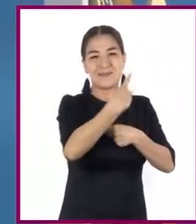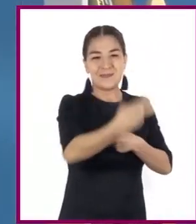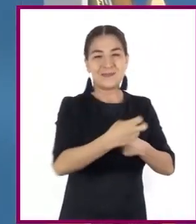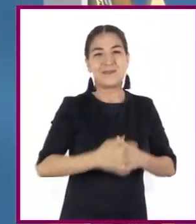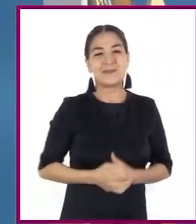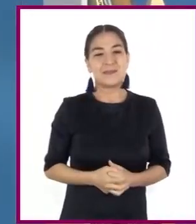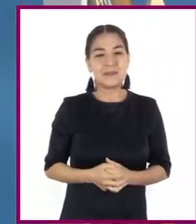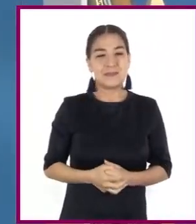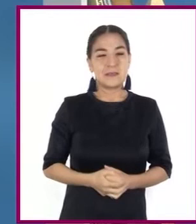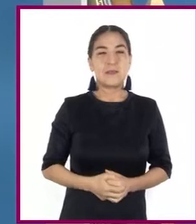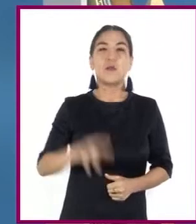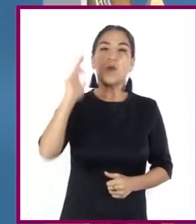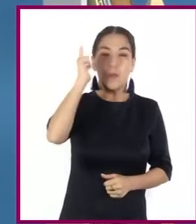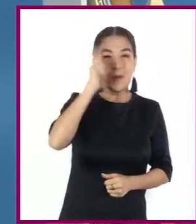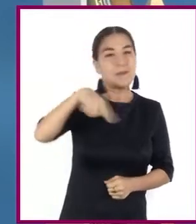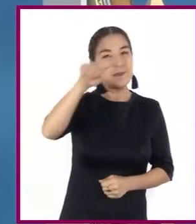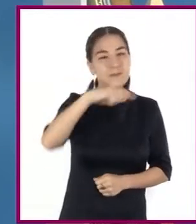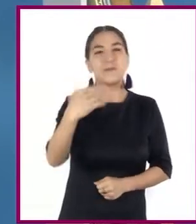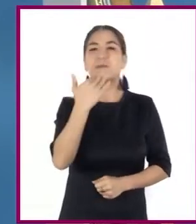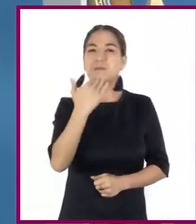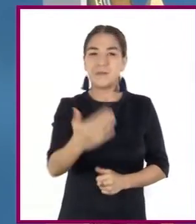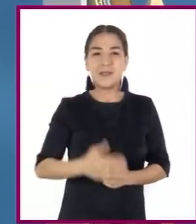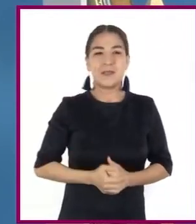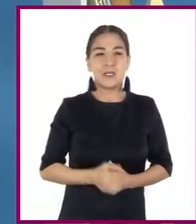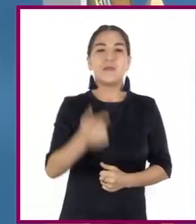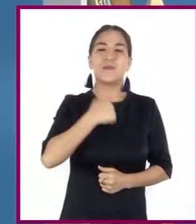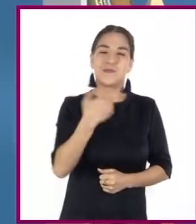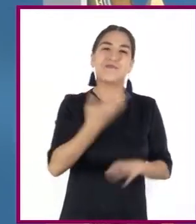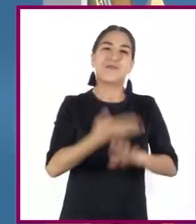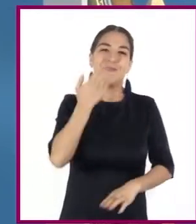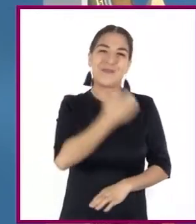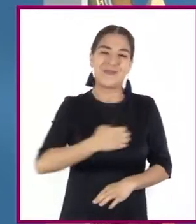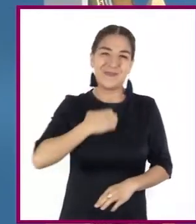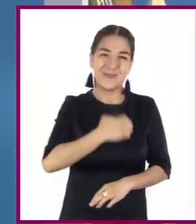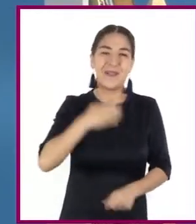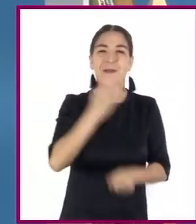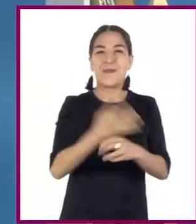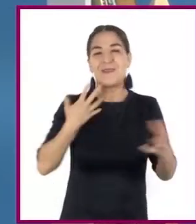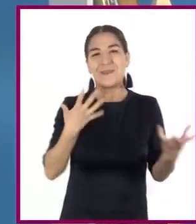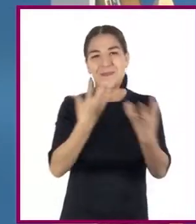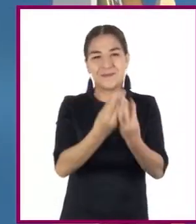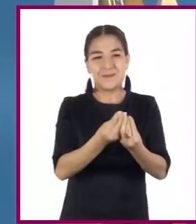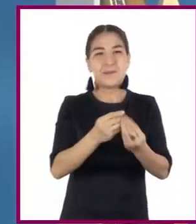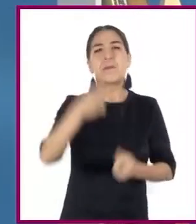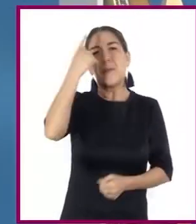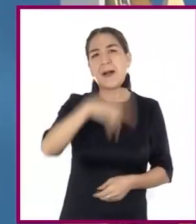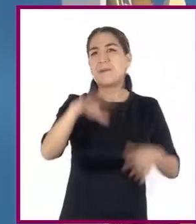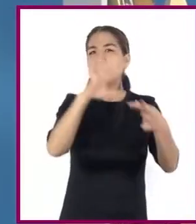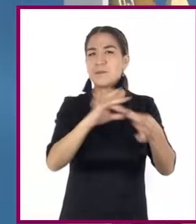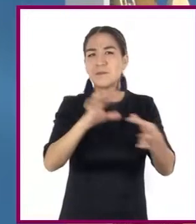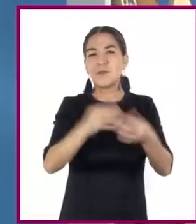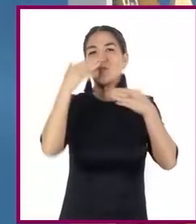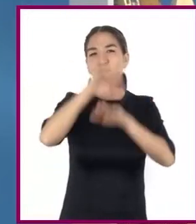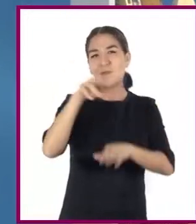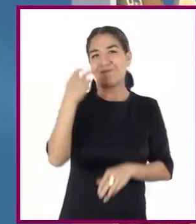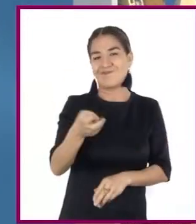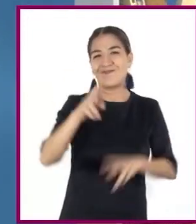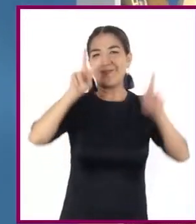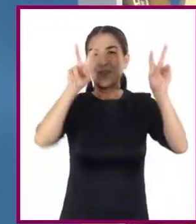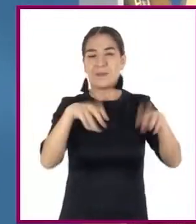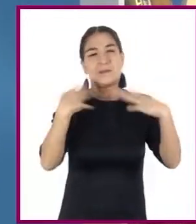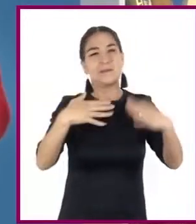Nayeli. Espero que se encuentren muy bien. Estoy muy feliz de estar con ustedes para hablar sobre este tema